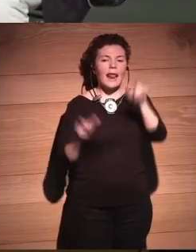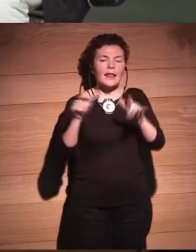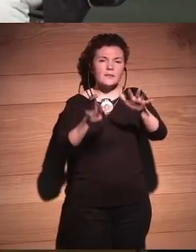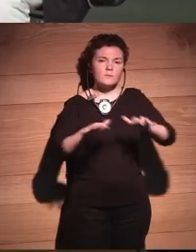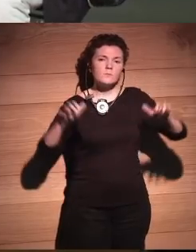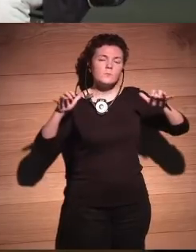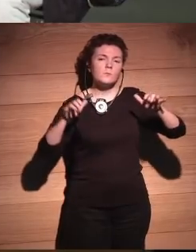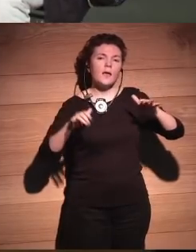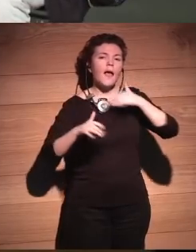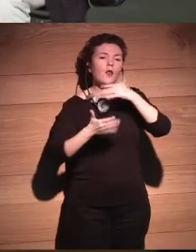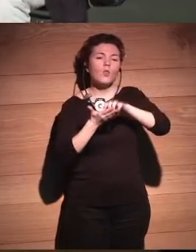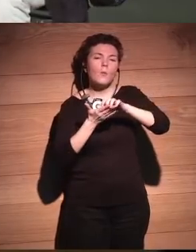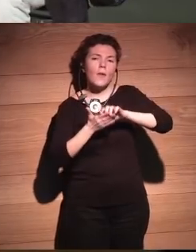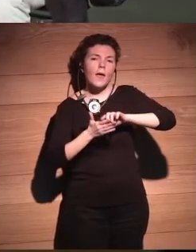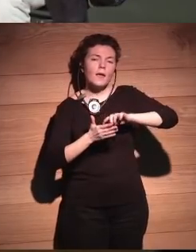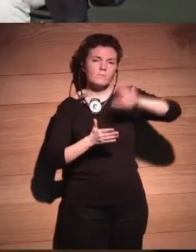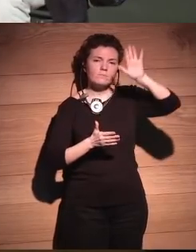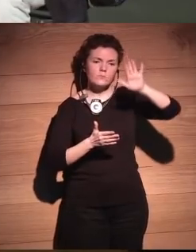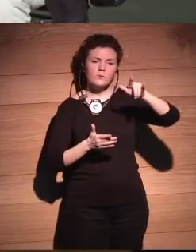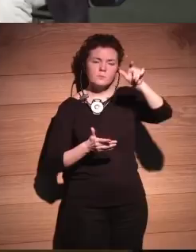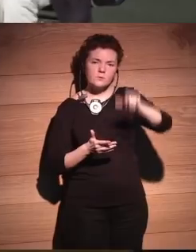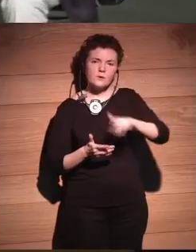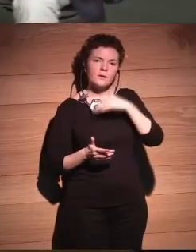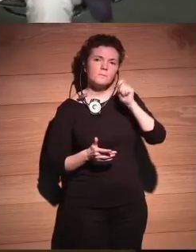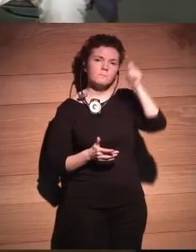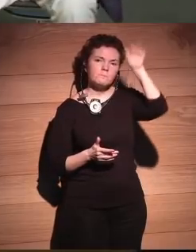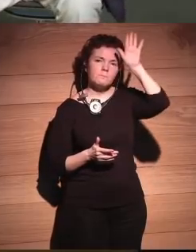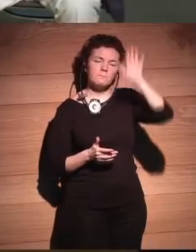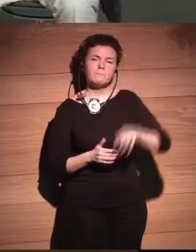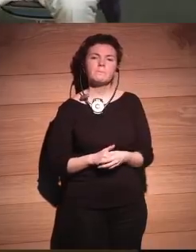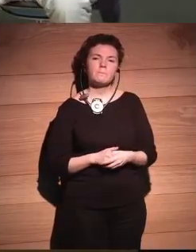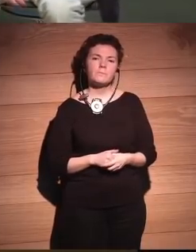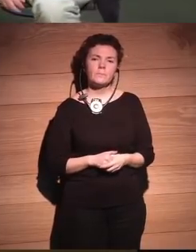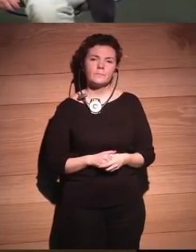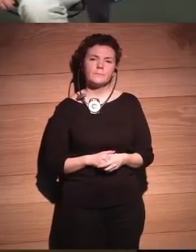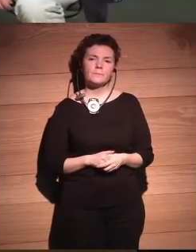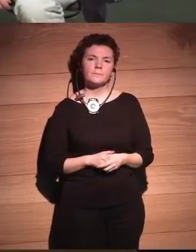del público que tenga preguntas. Aquí hay una primera mano levantada.